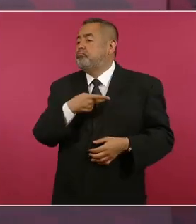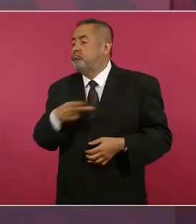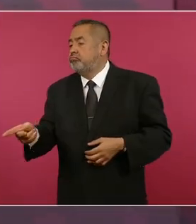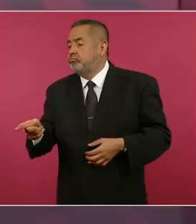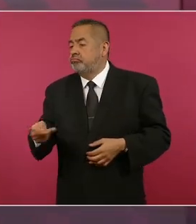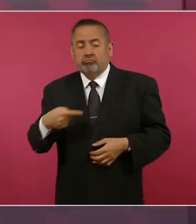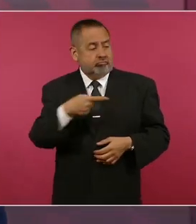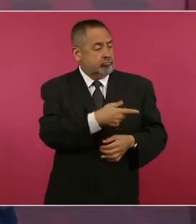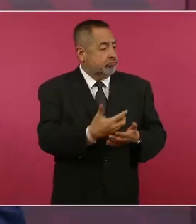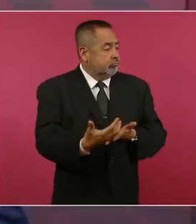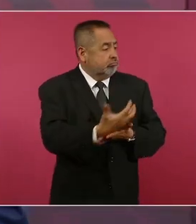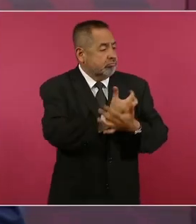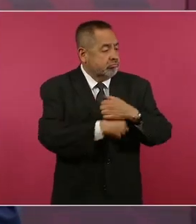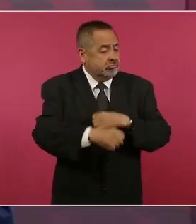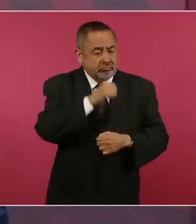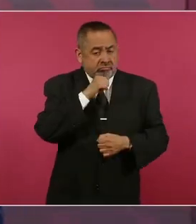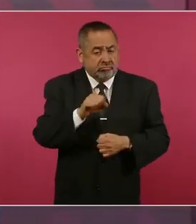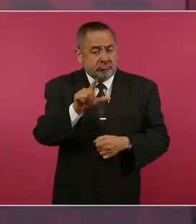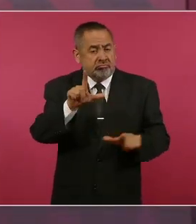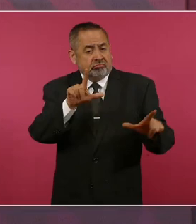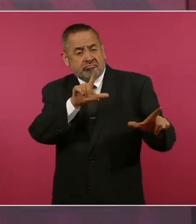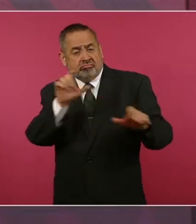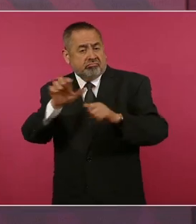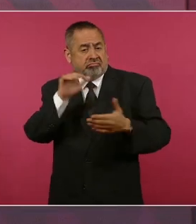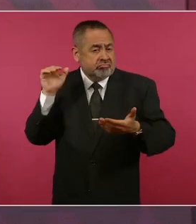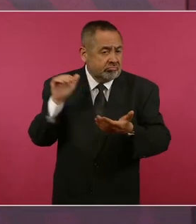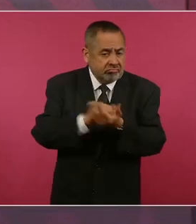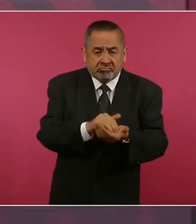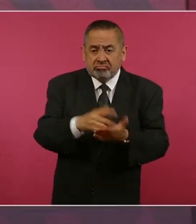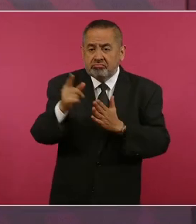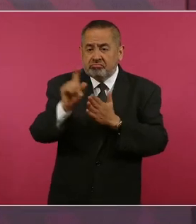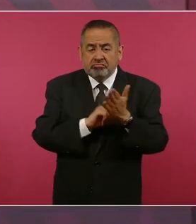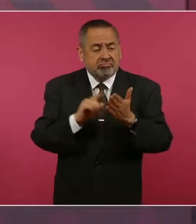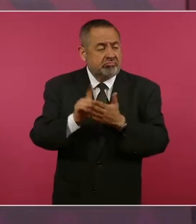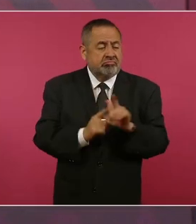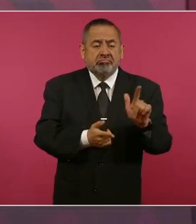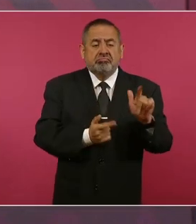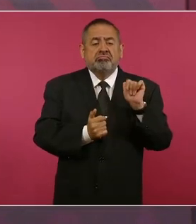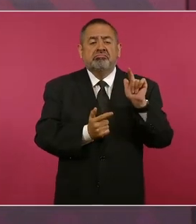que gana 700 mil pesos mensuales.